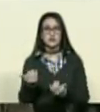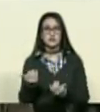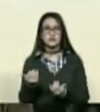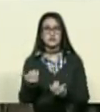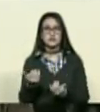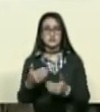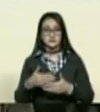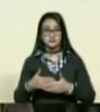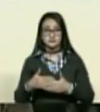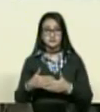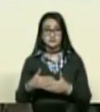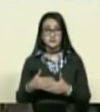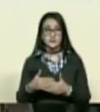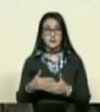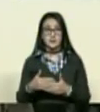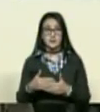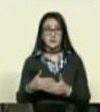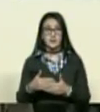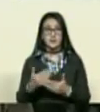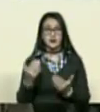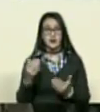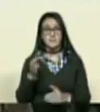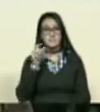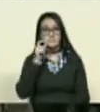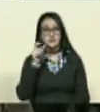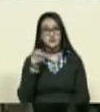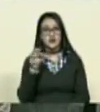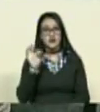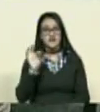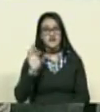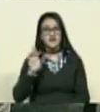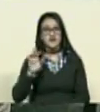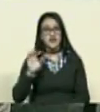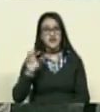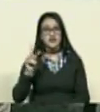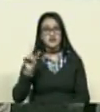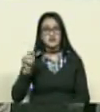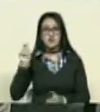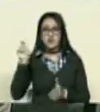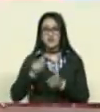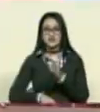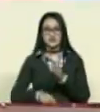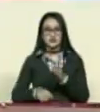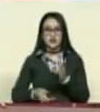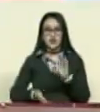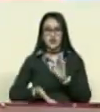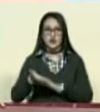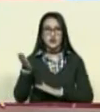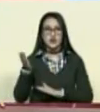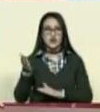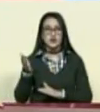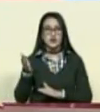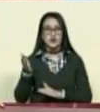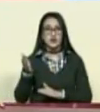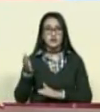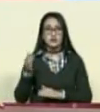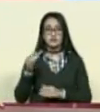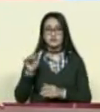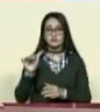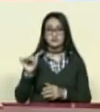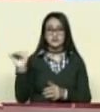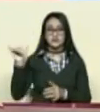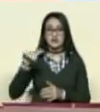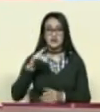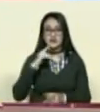inmunidad al ciudadano Freddy Guevara y la prohibición de salida del país por haber cometido varios